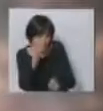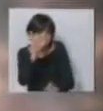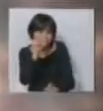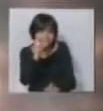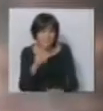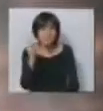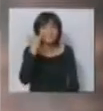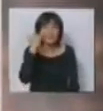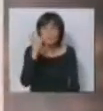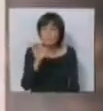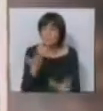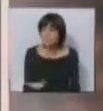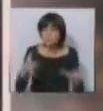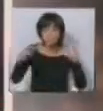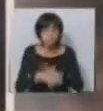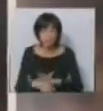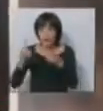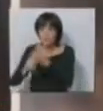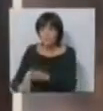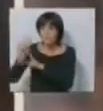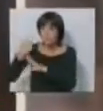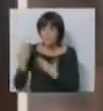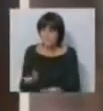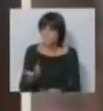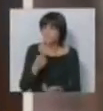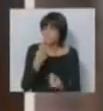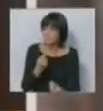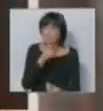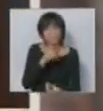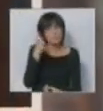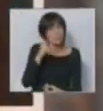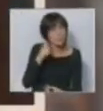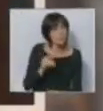sea, si te interesa tanto mostrarle al otro, tal cuestión es, ¿no será que todavía algo quedó por ahí? Y